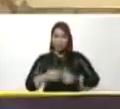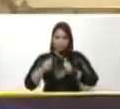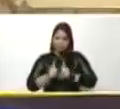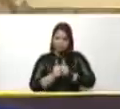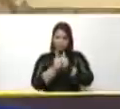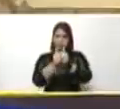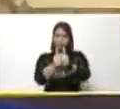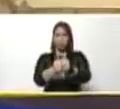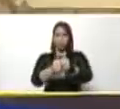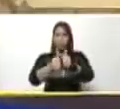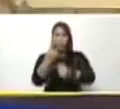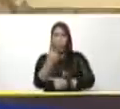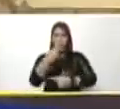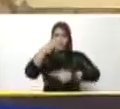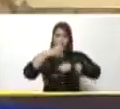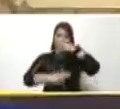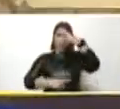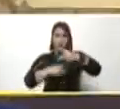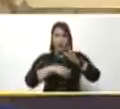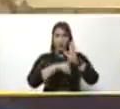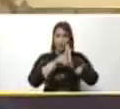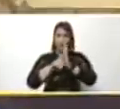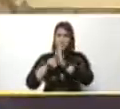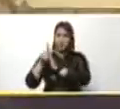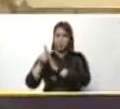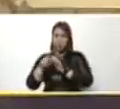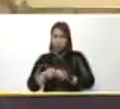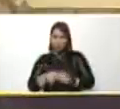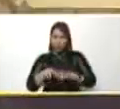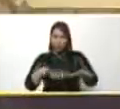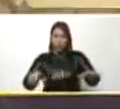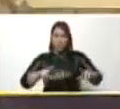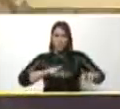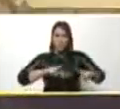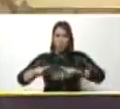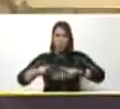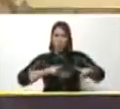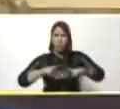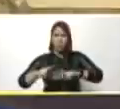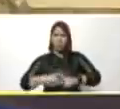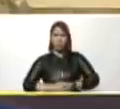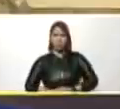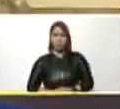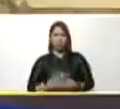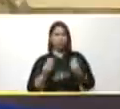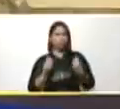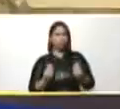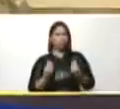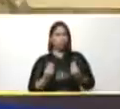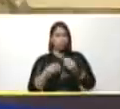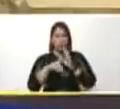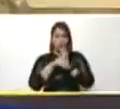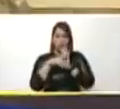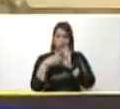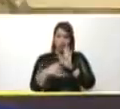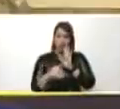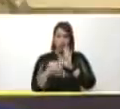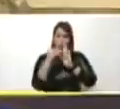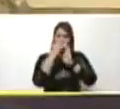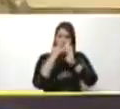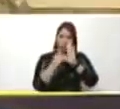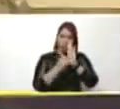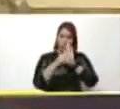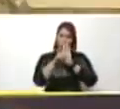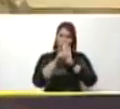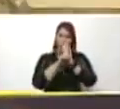acompañada de un plan de desarrollo, de despliegue y de acción, de cómo los derechos contenidos en esa ley se